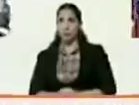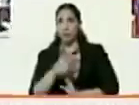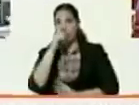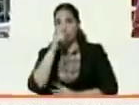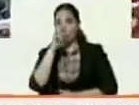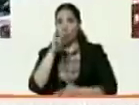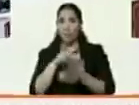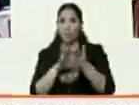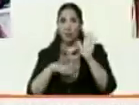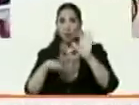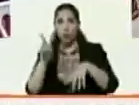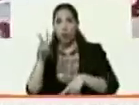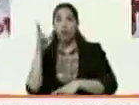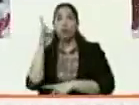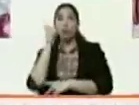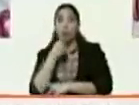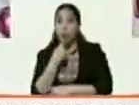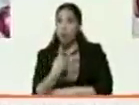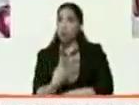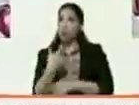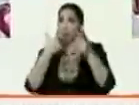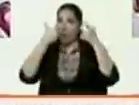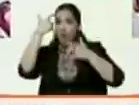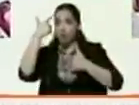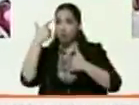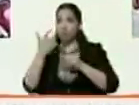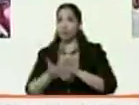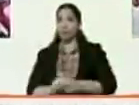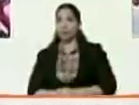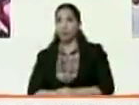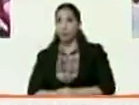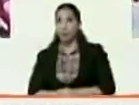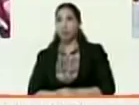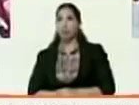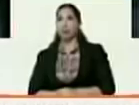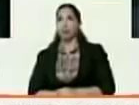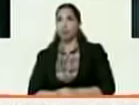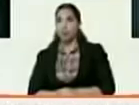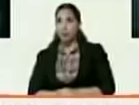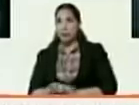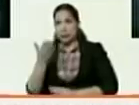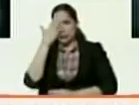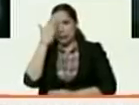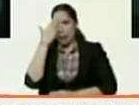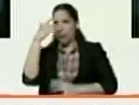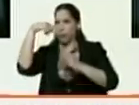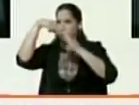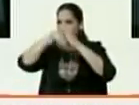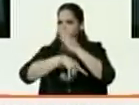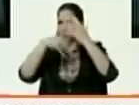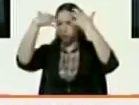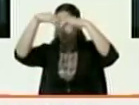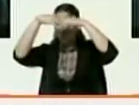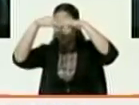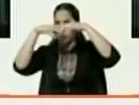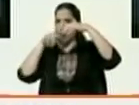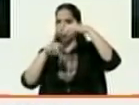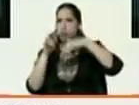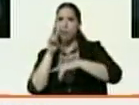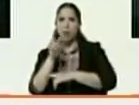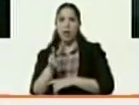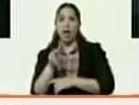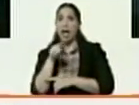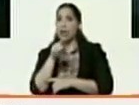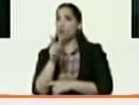2012. Escuche lo que dijo, escúchelo, interprete lo que dijo el comandante Hugo Chávez y usted verá que ahí